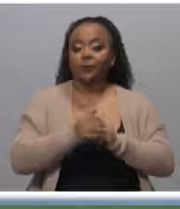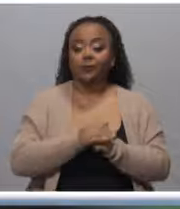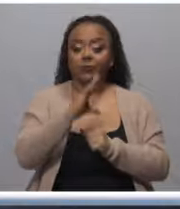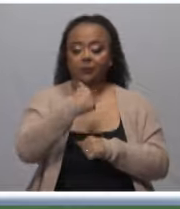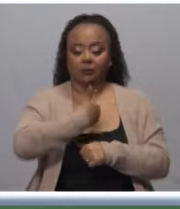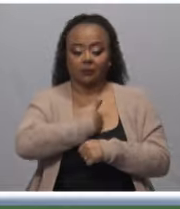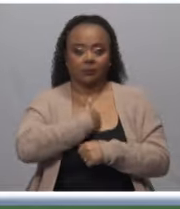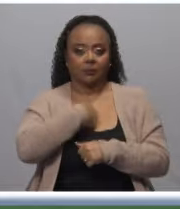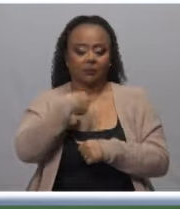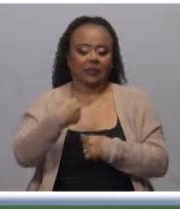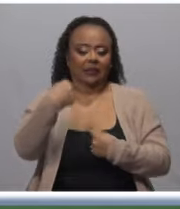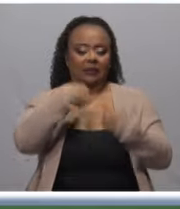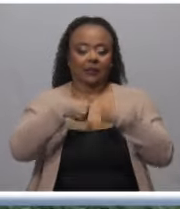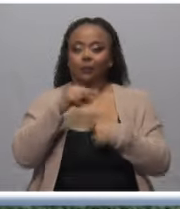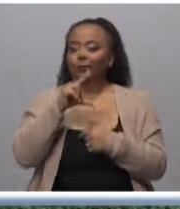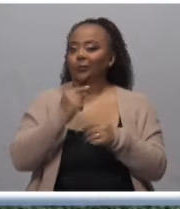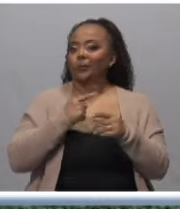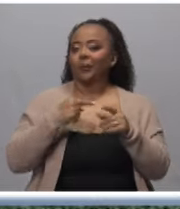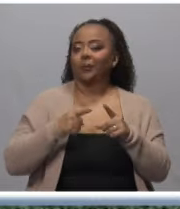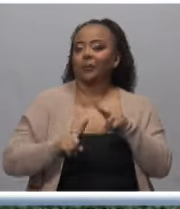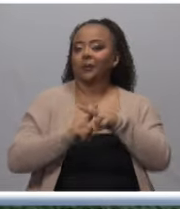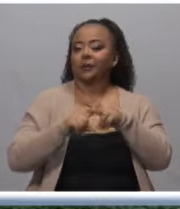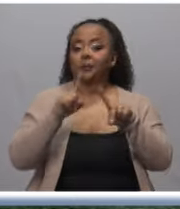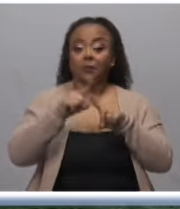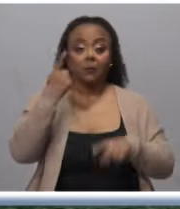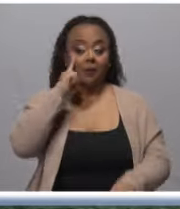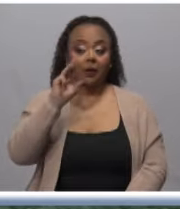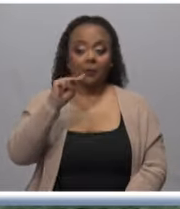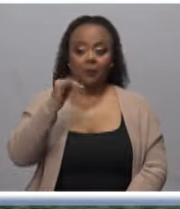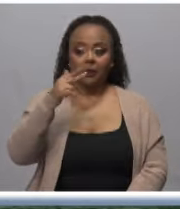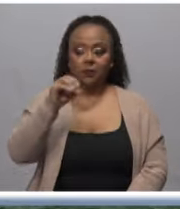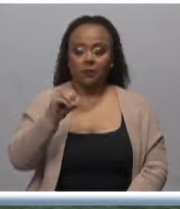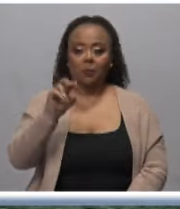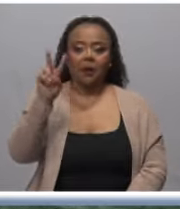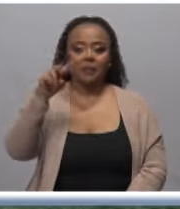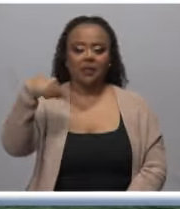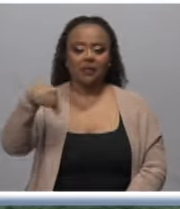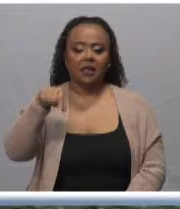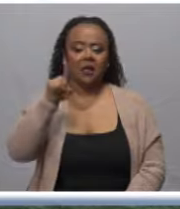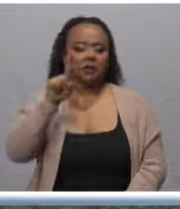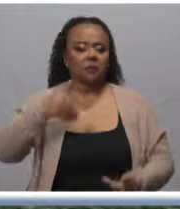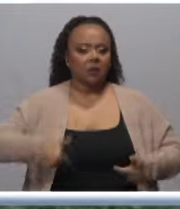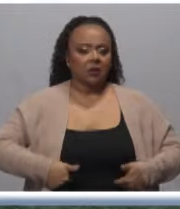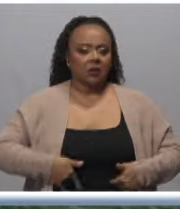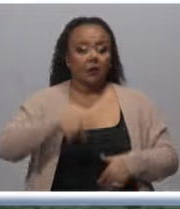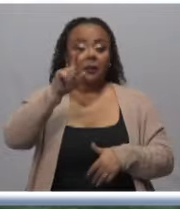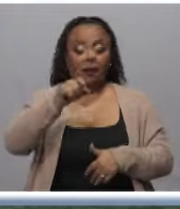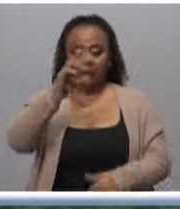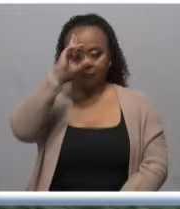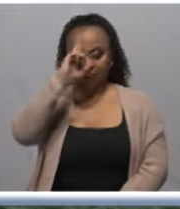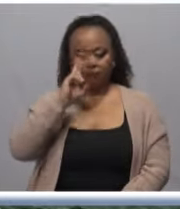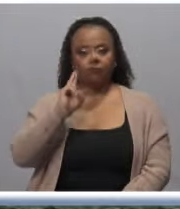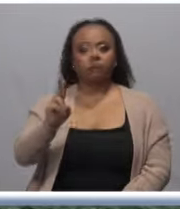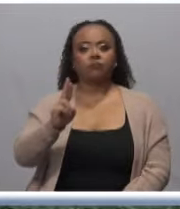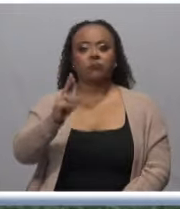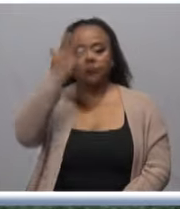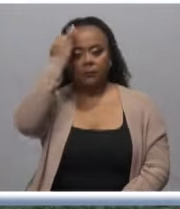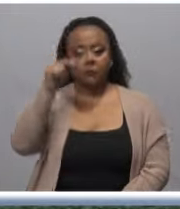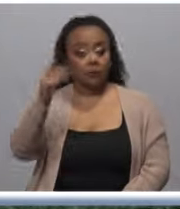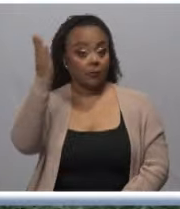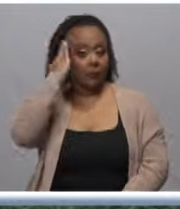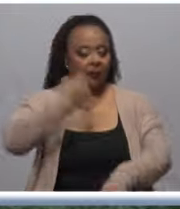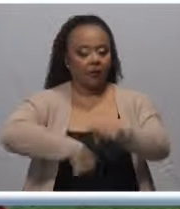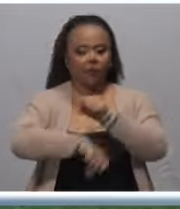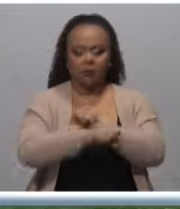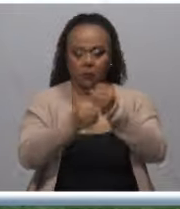autocrítica no aparece pero para Benjamín mincho Mayorga Vladimir que es un entrenador que tiene que ser respetado ya que sabe fútbol